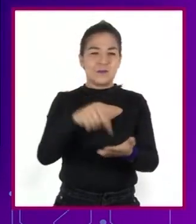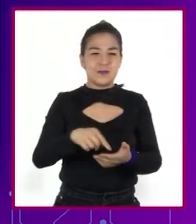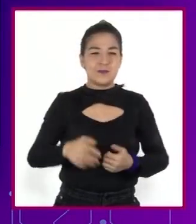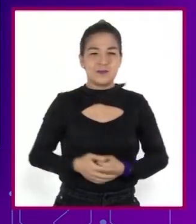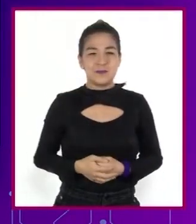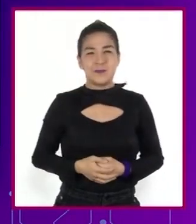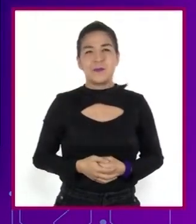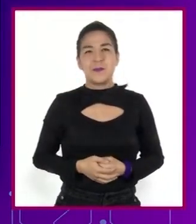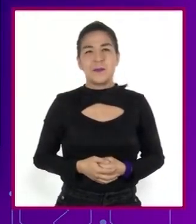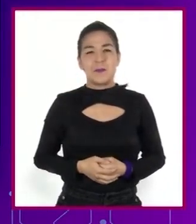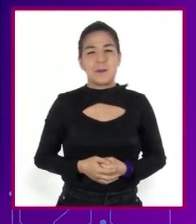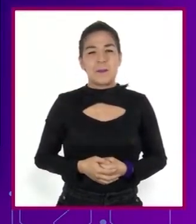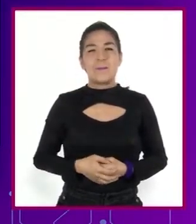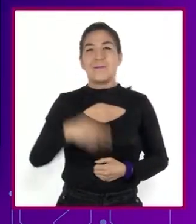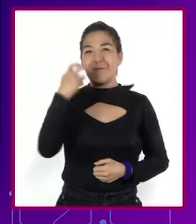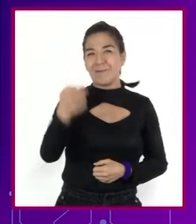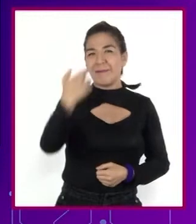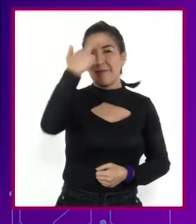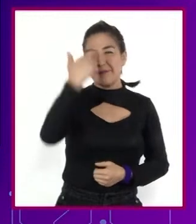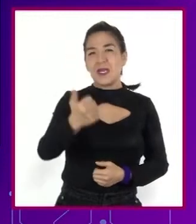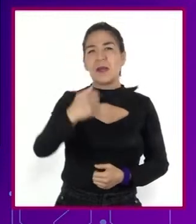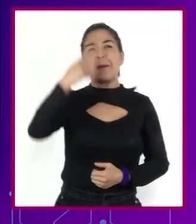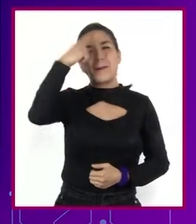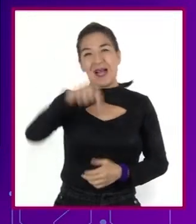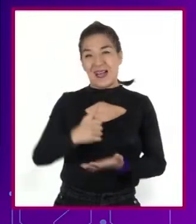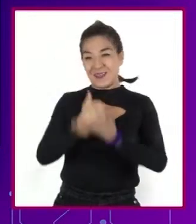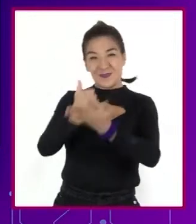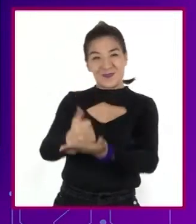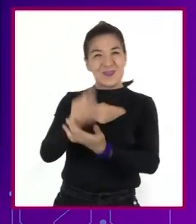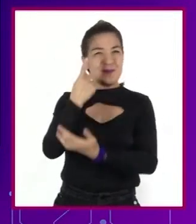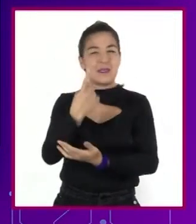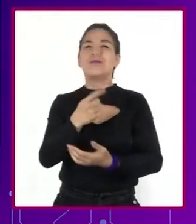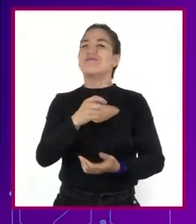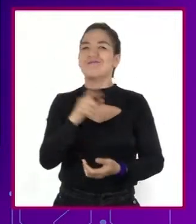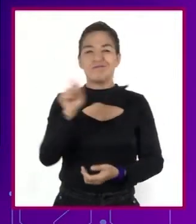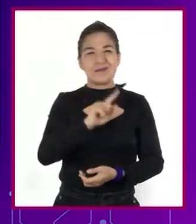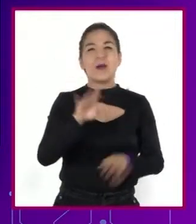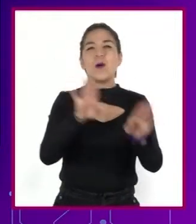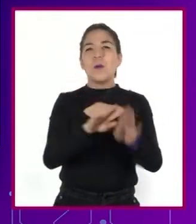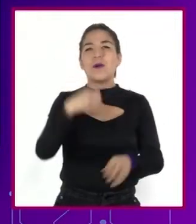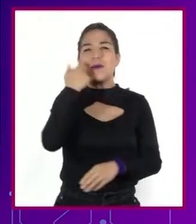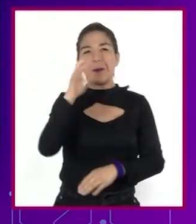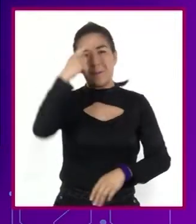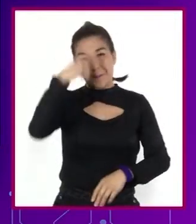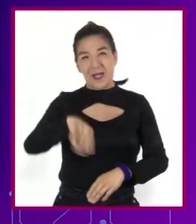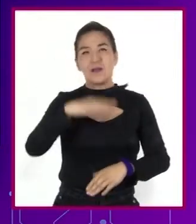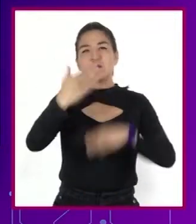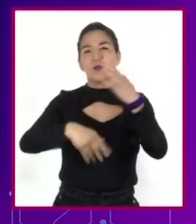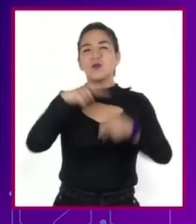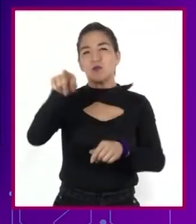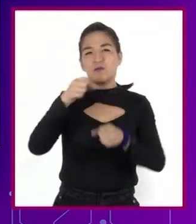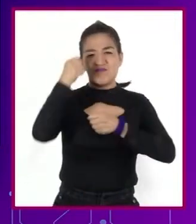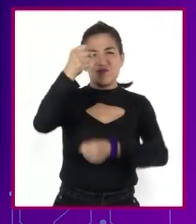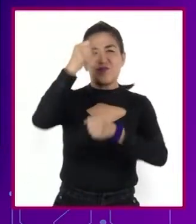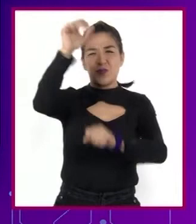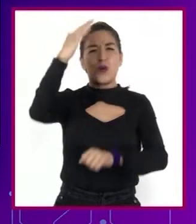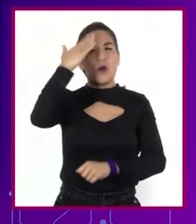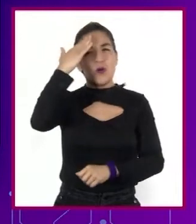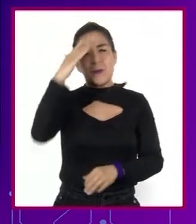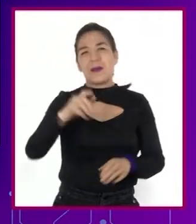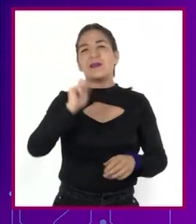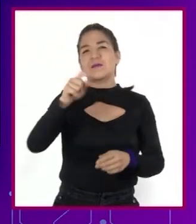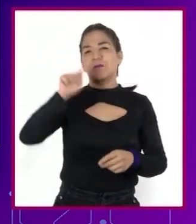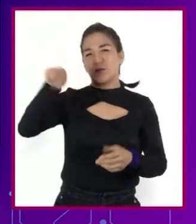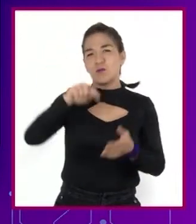Sin embargo, esta intención no solo era solidaria, sino que pretendía contener el avance del comunismo en Europa, representado por la